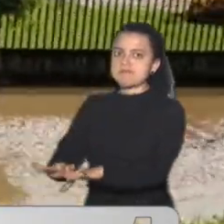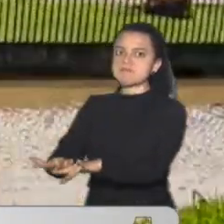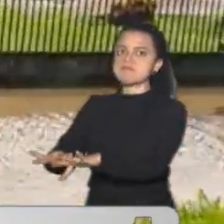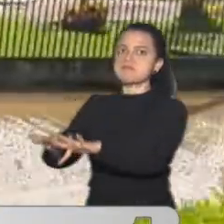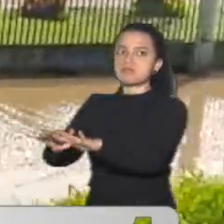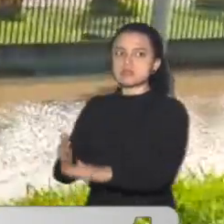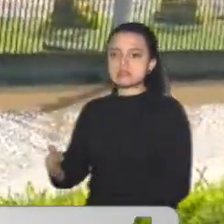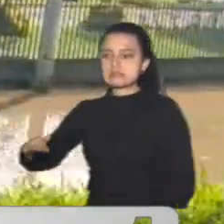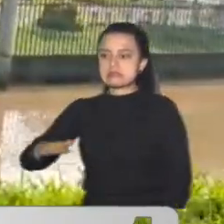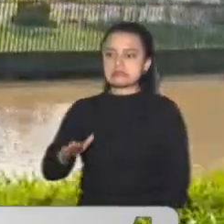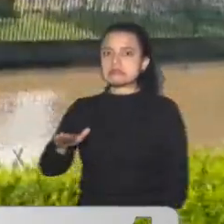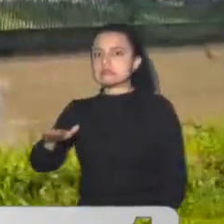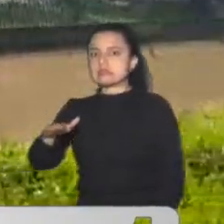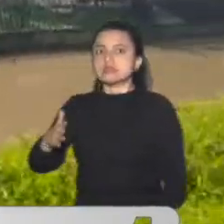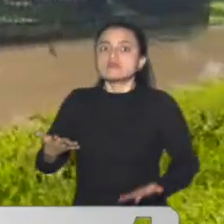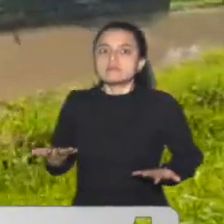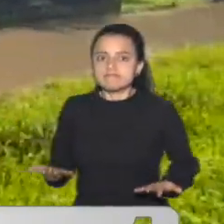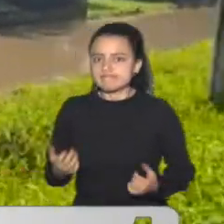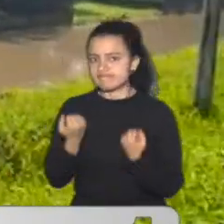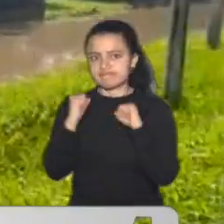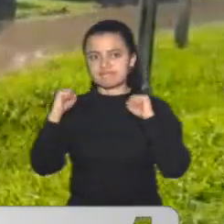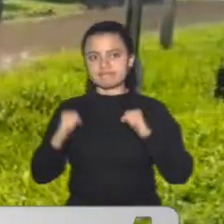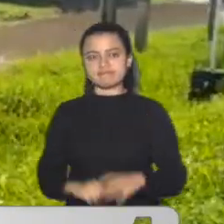anegadas por las torrenciales precipitaciones